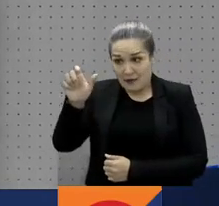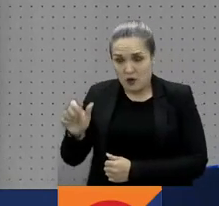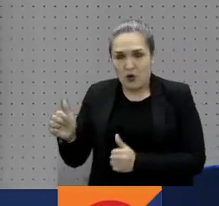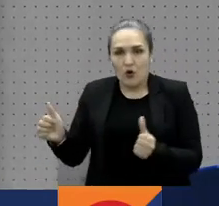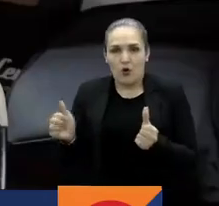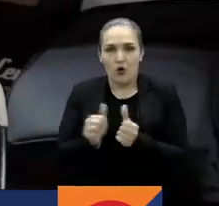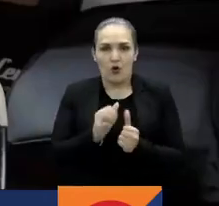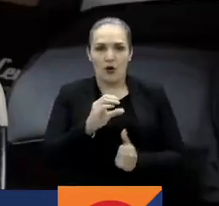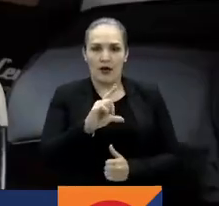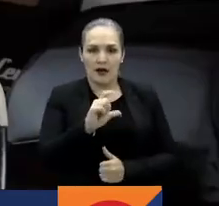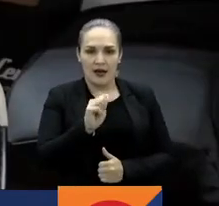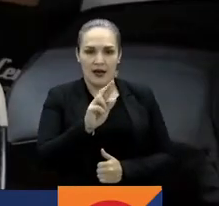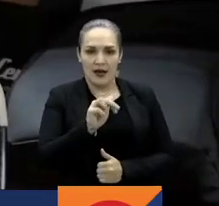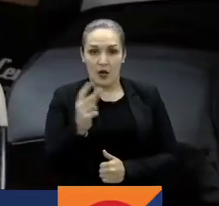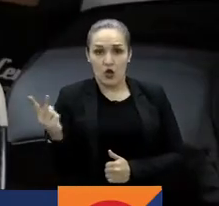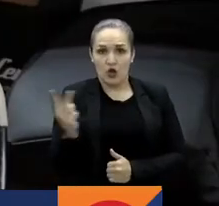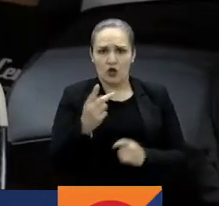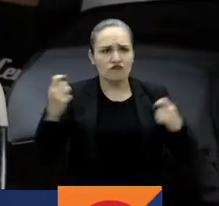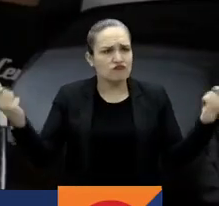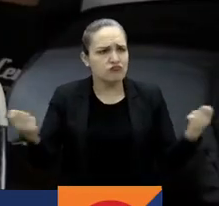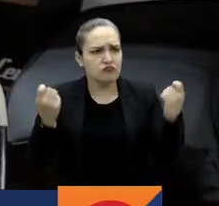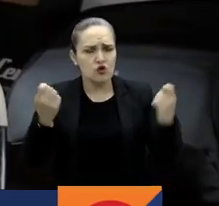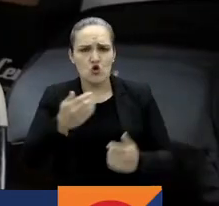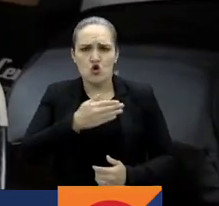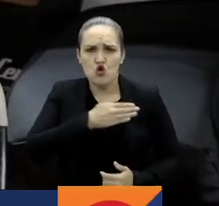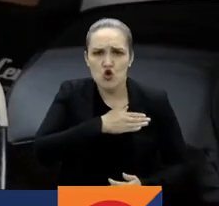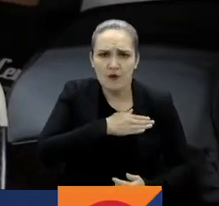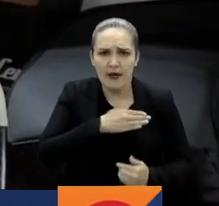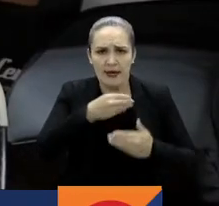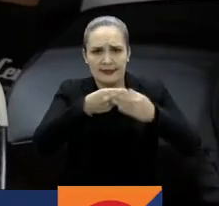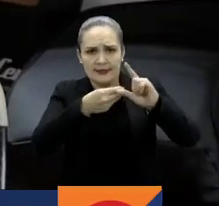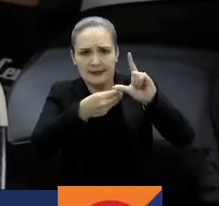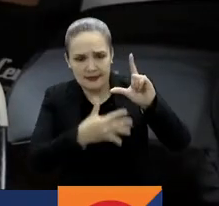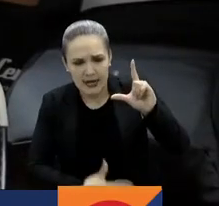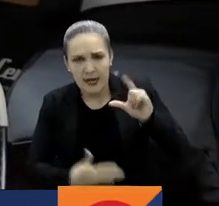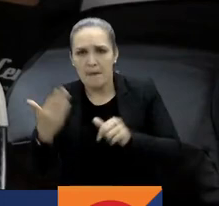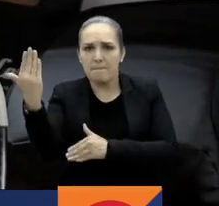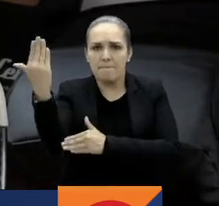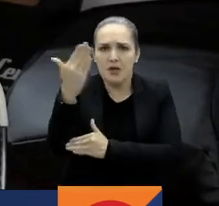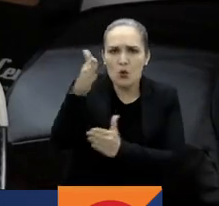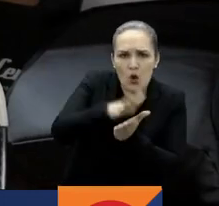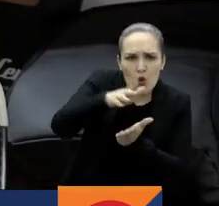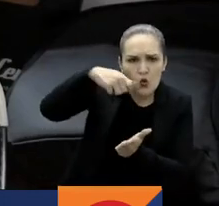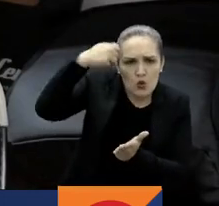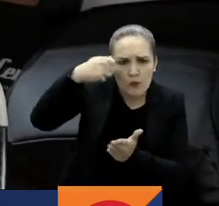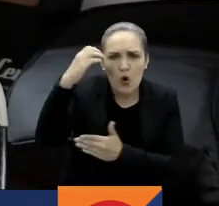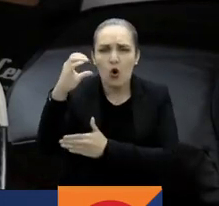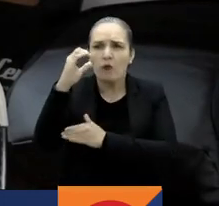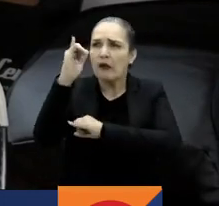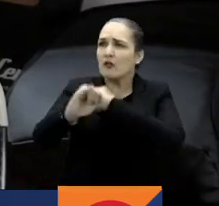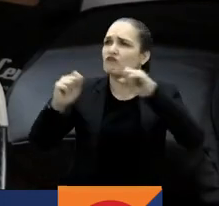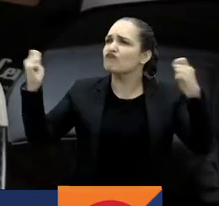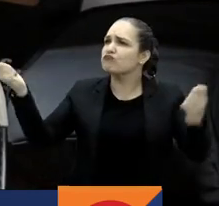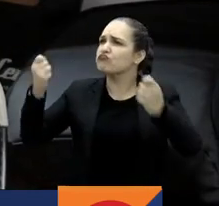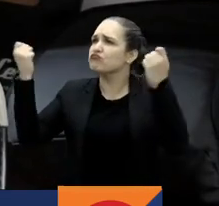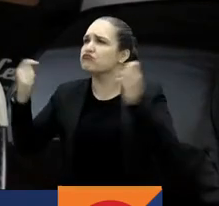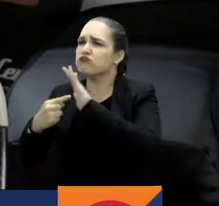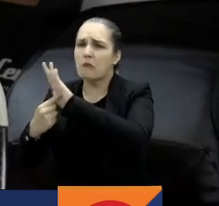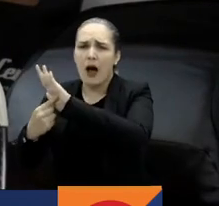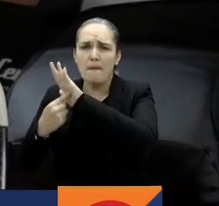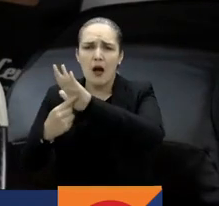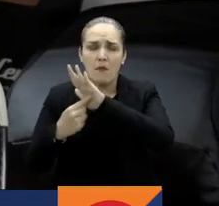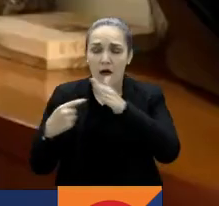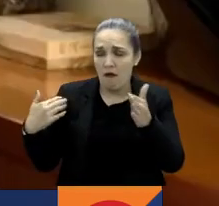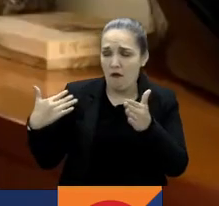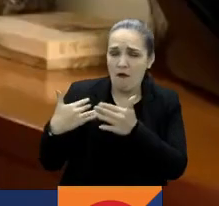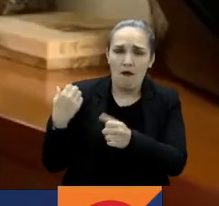Ochoa, activa promotora de la producción de las novelas, series, películas y documentales colombianos a nivel internacional. Durante sus años de